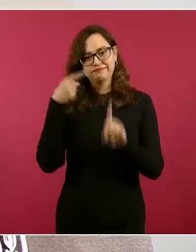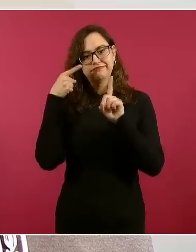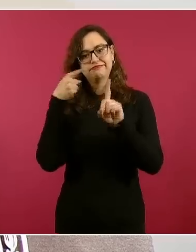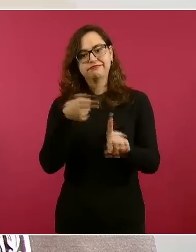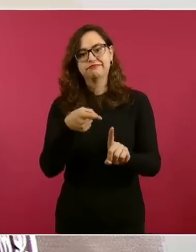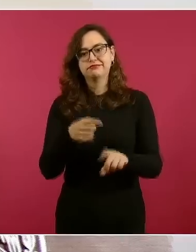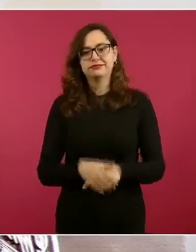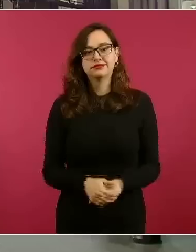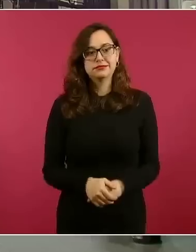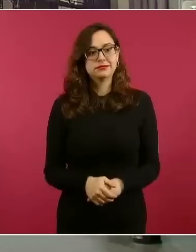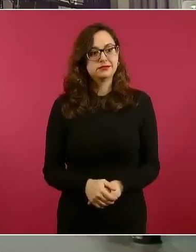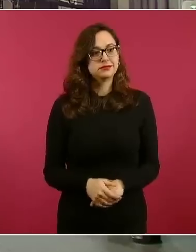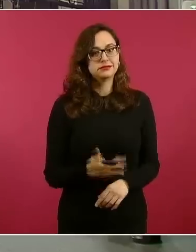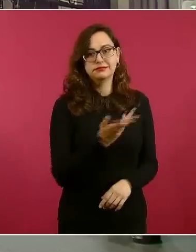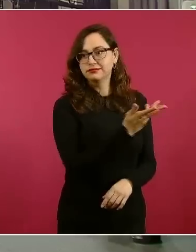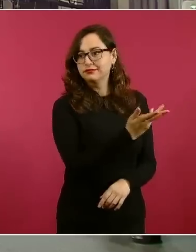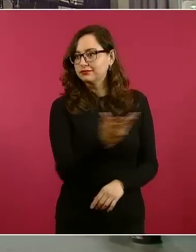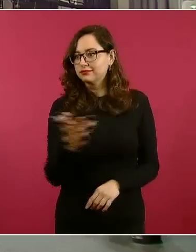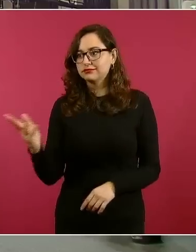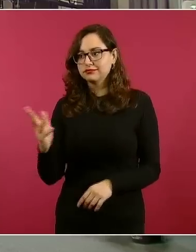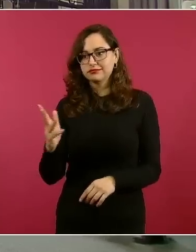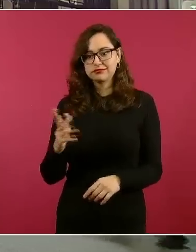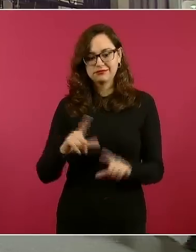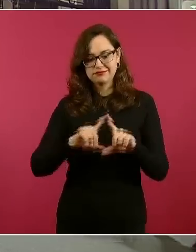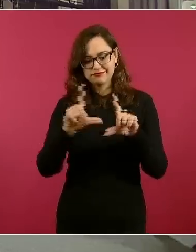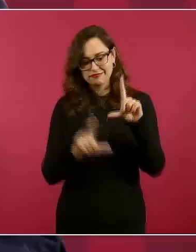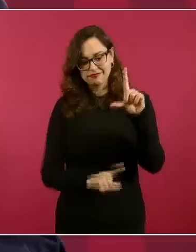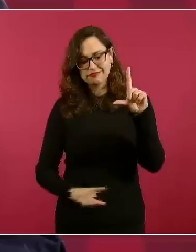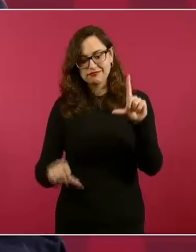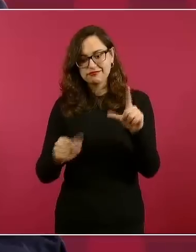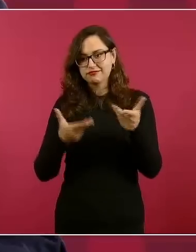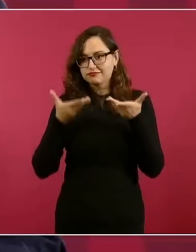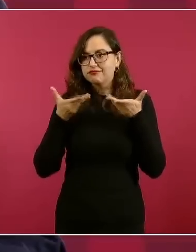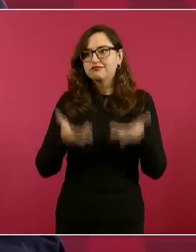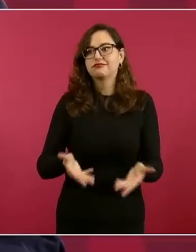porque todos le debemos mucho